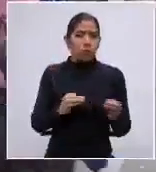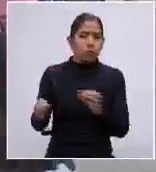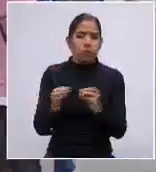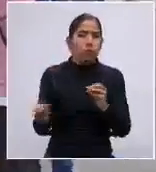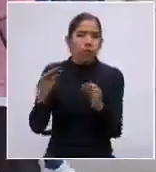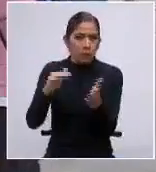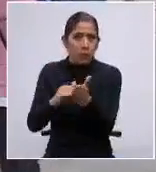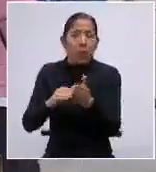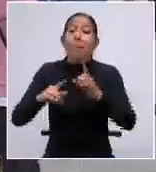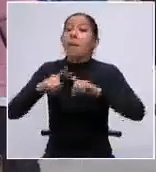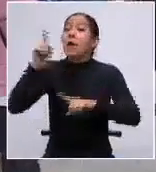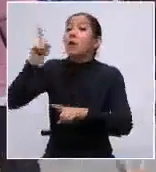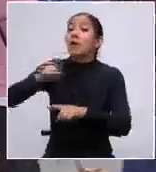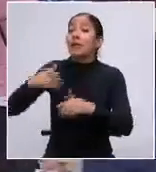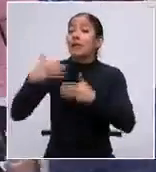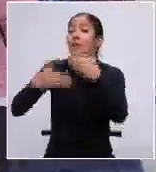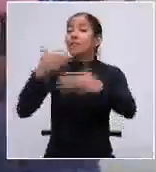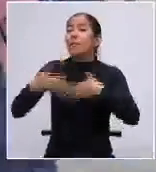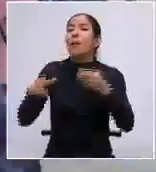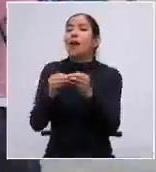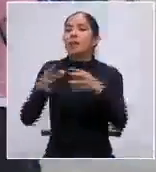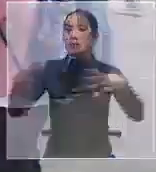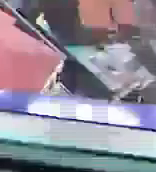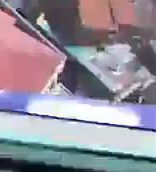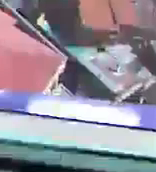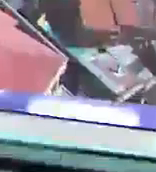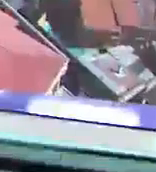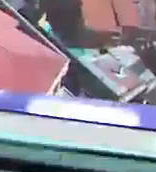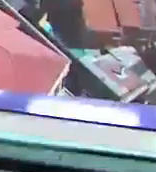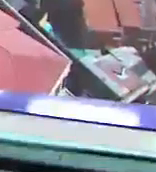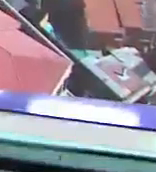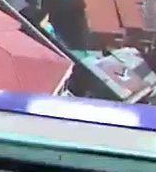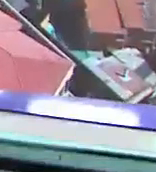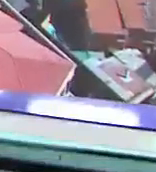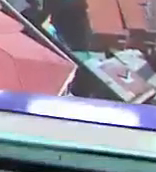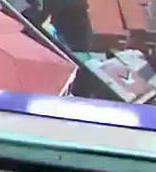pero que necesita se vaya acentuando. Seguimos hablando de economía.